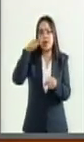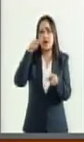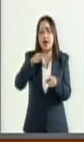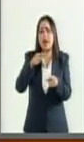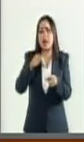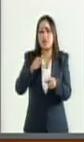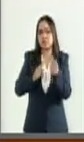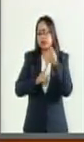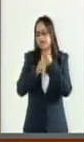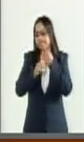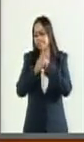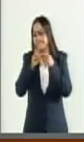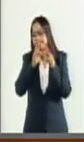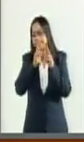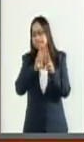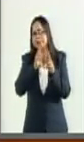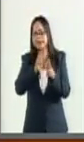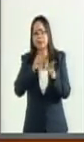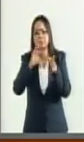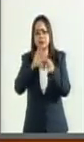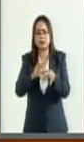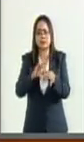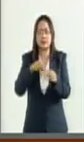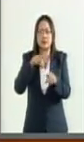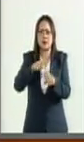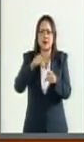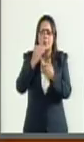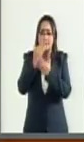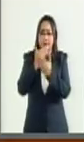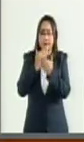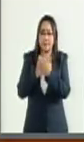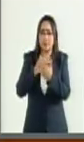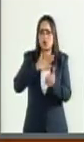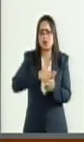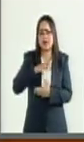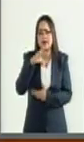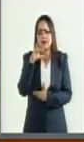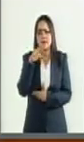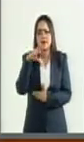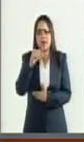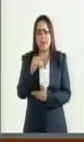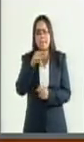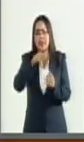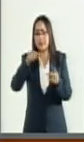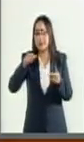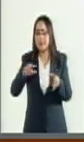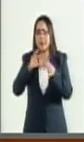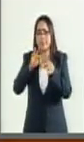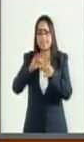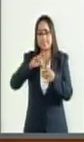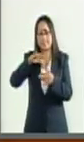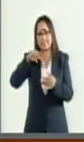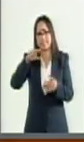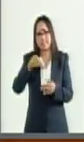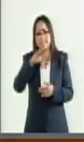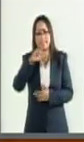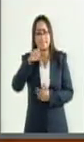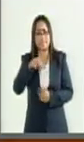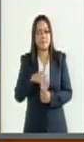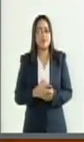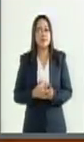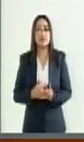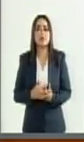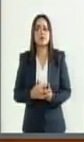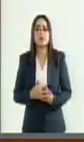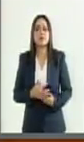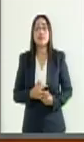controversia, mejora regulatoria, justicia cívica e itinerante y registro civil.